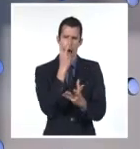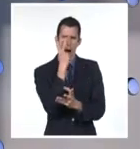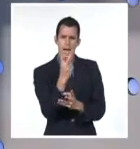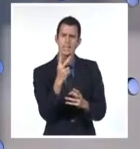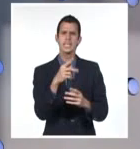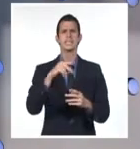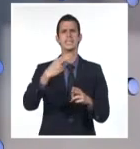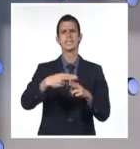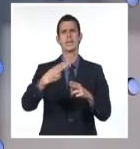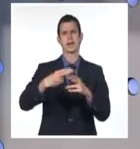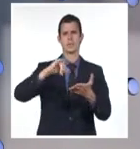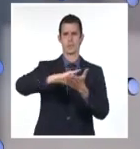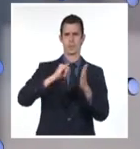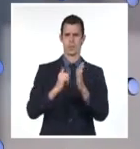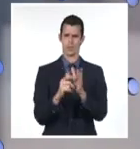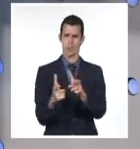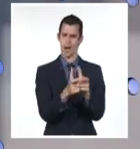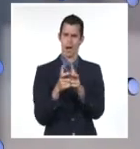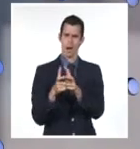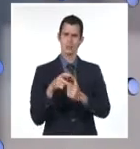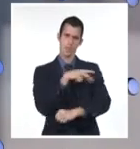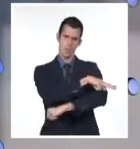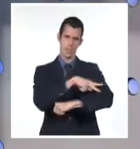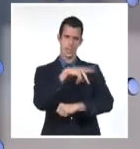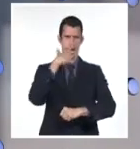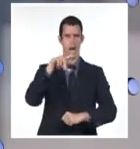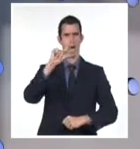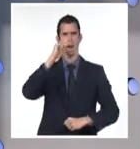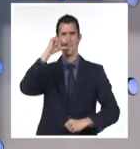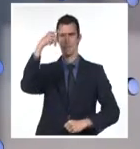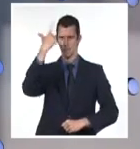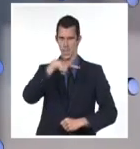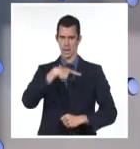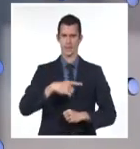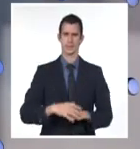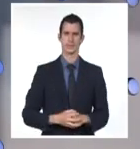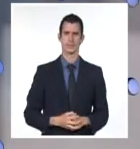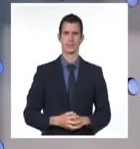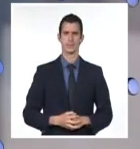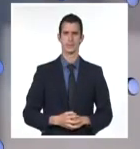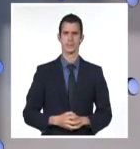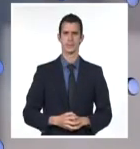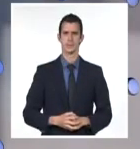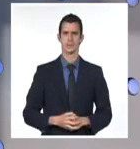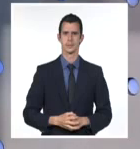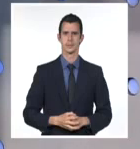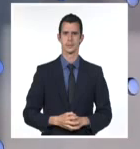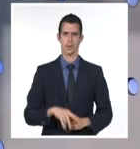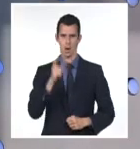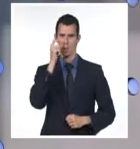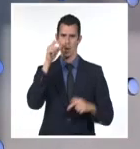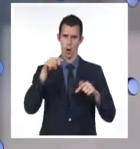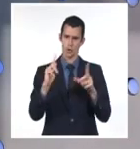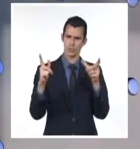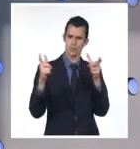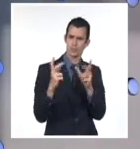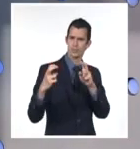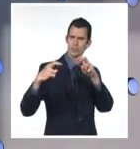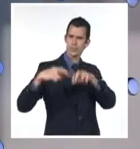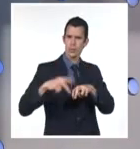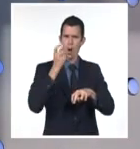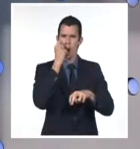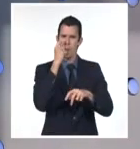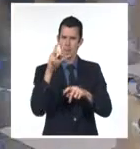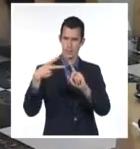Nuestra América, Tratado de Comercio de los Pueblos, ALBA TCP, Sacha Llorente, se reunió hoy con el viceministro de Cultura de Cuba, Fernando